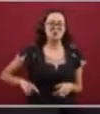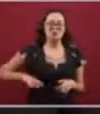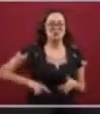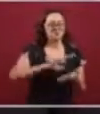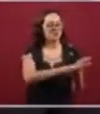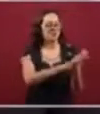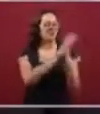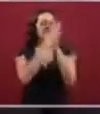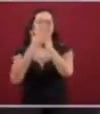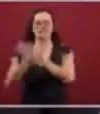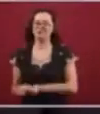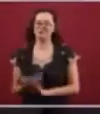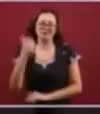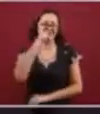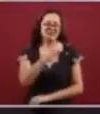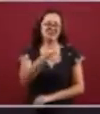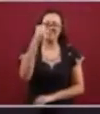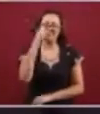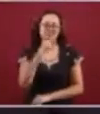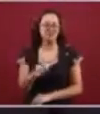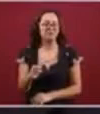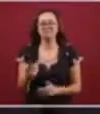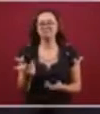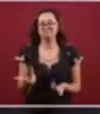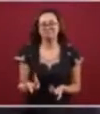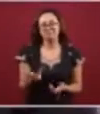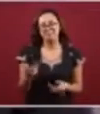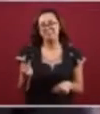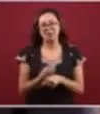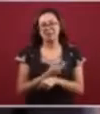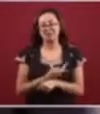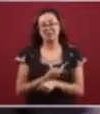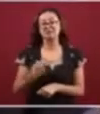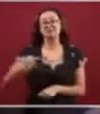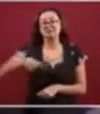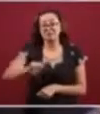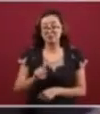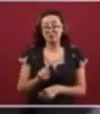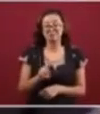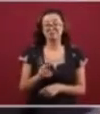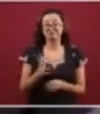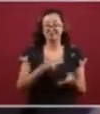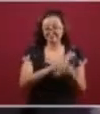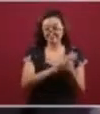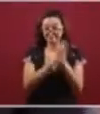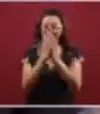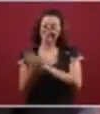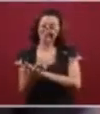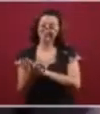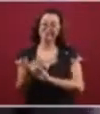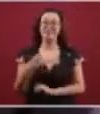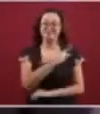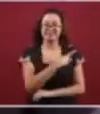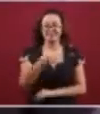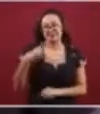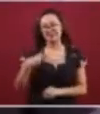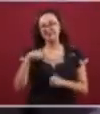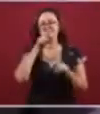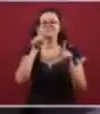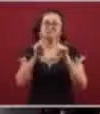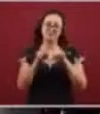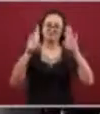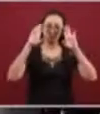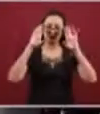o los cambios importantes, las transformaciones. Y para transformar, evidentemente, hace falta la